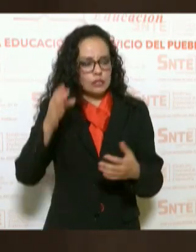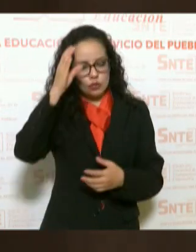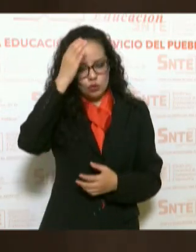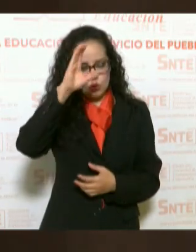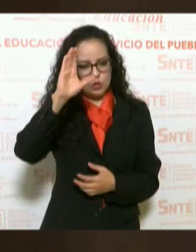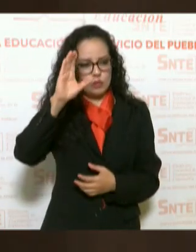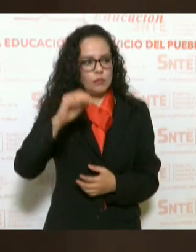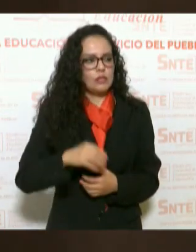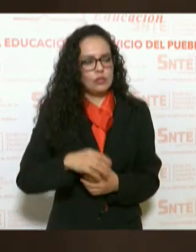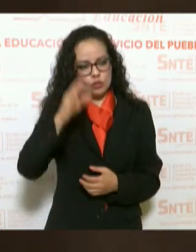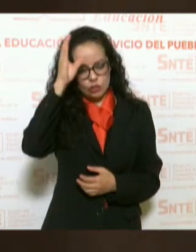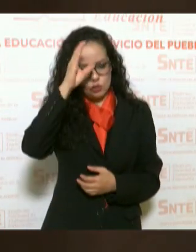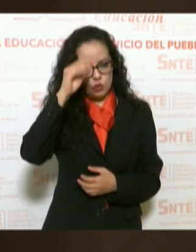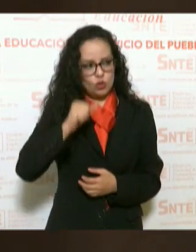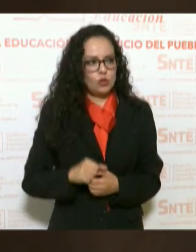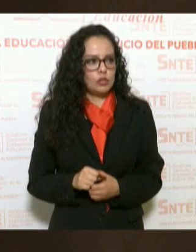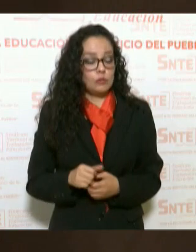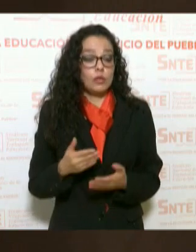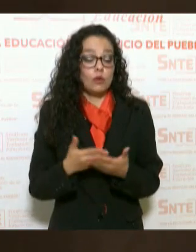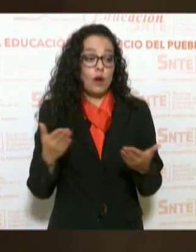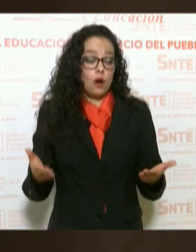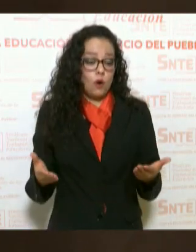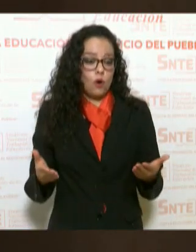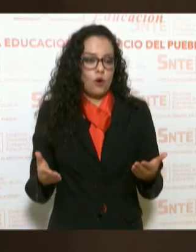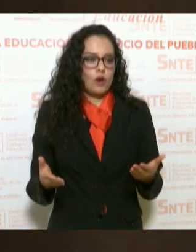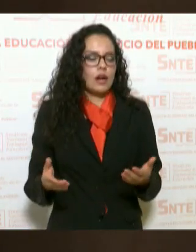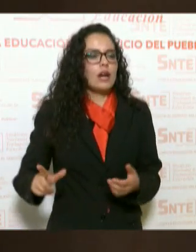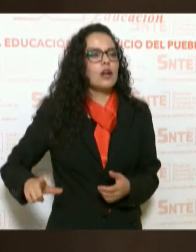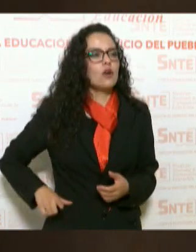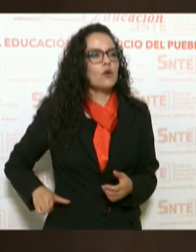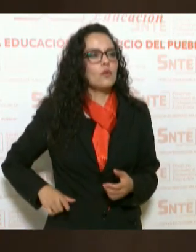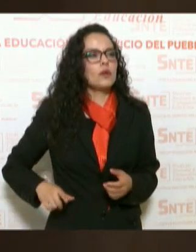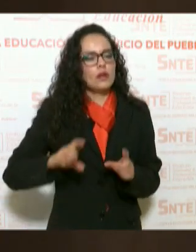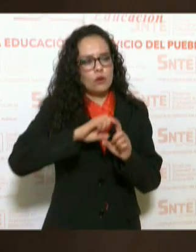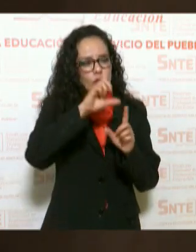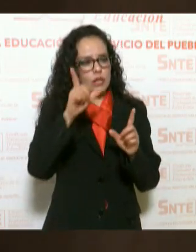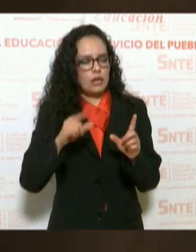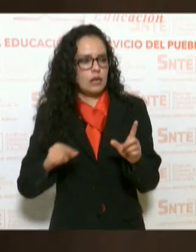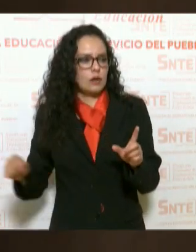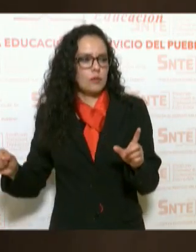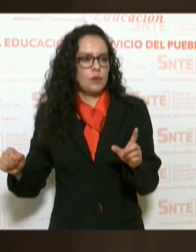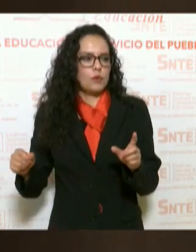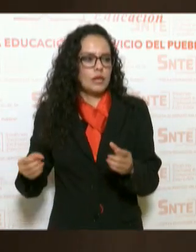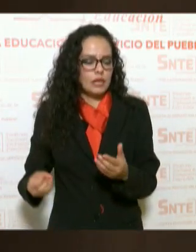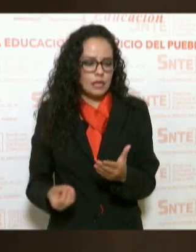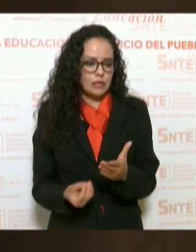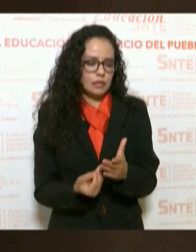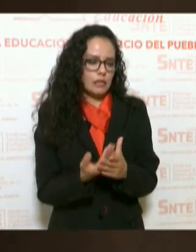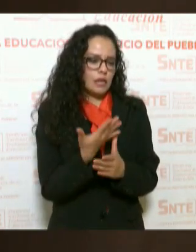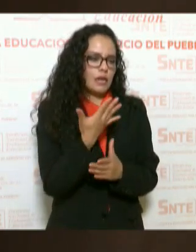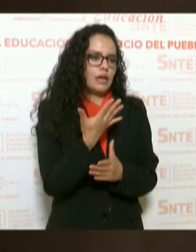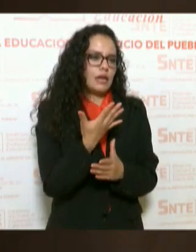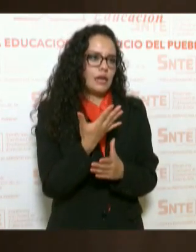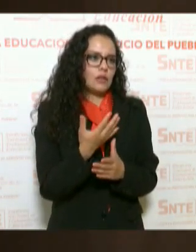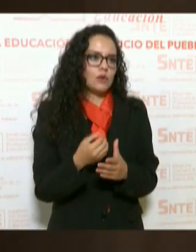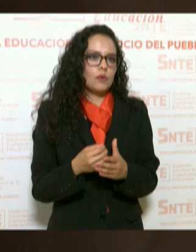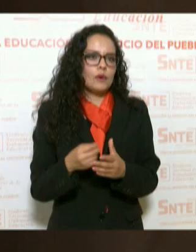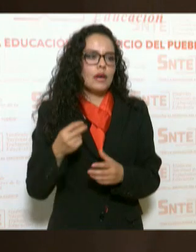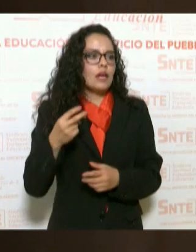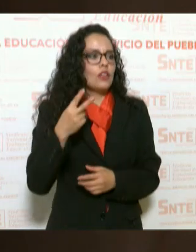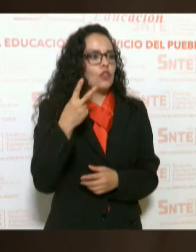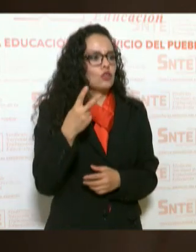federal ha creado en 5 años 202 universidades